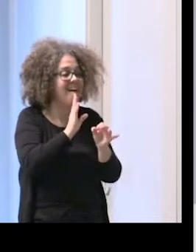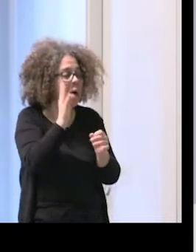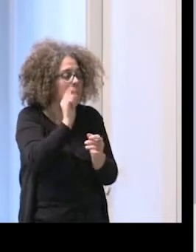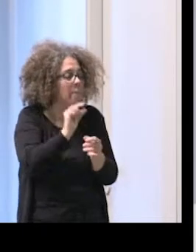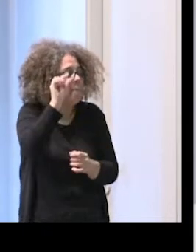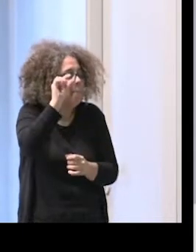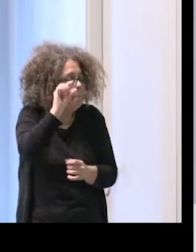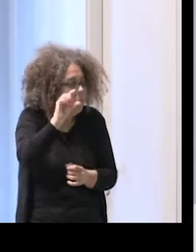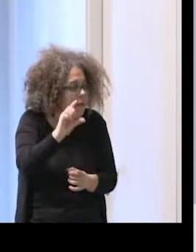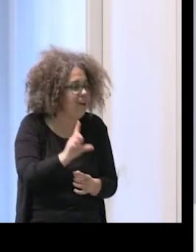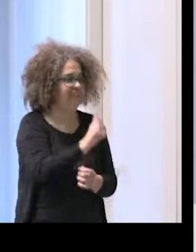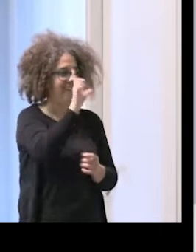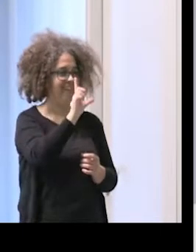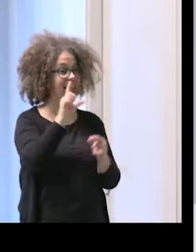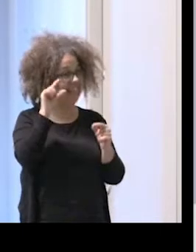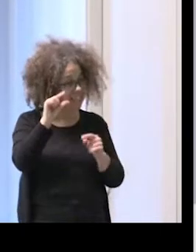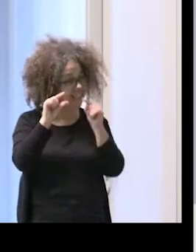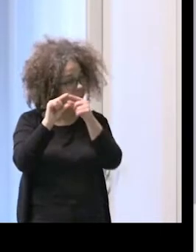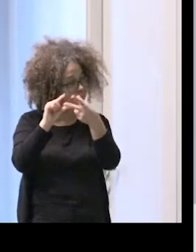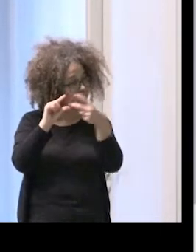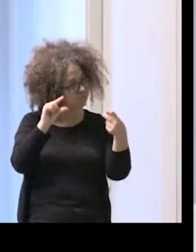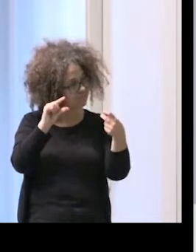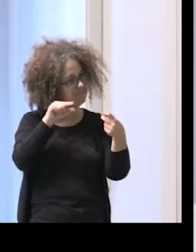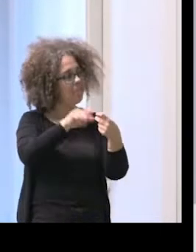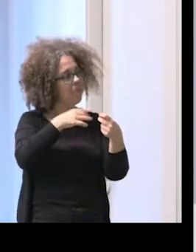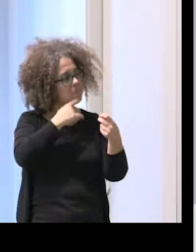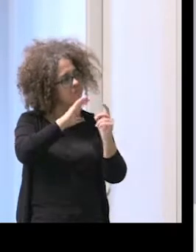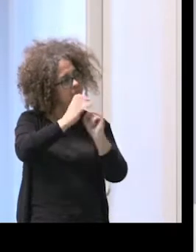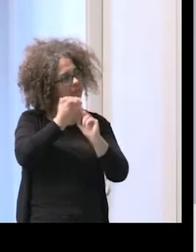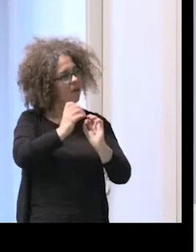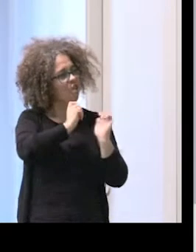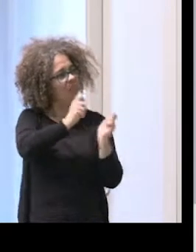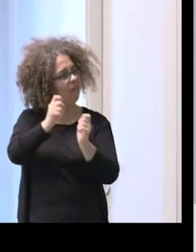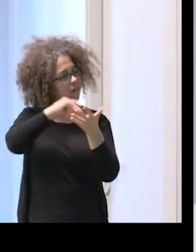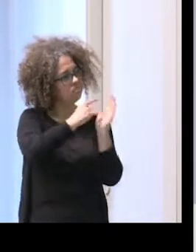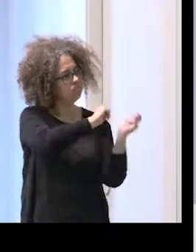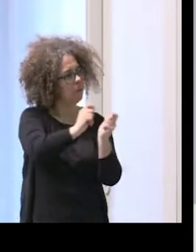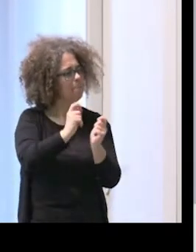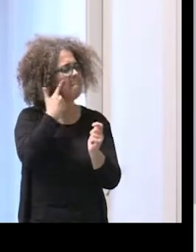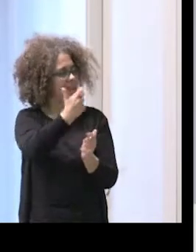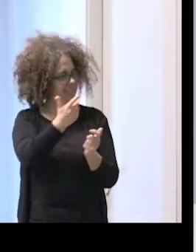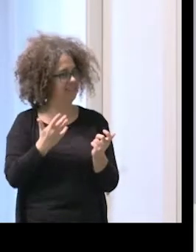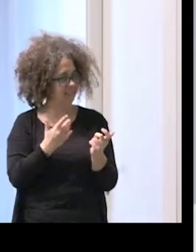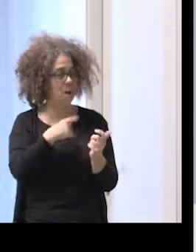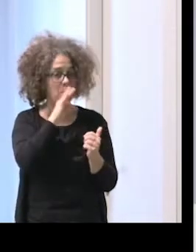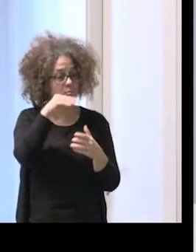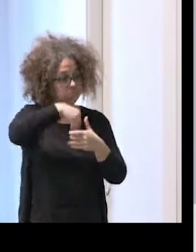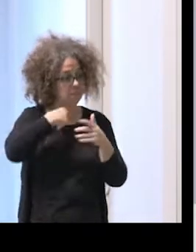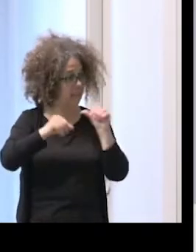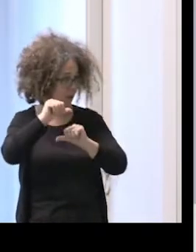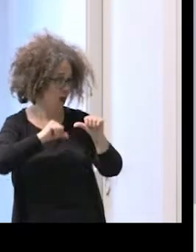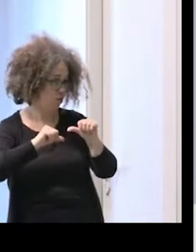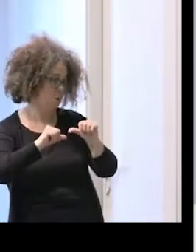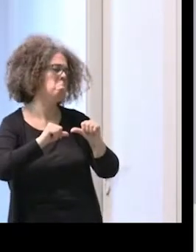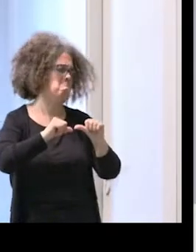va a permitir acceder a estos desafíos de una posición mucho más fuerte, mucho más sólida, porque en el laboratorio va a costar más